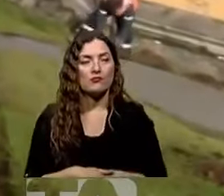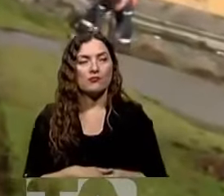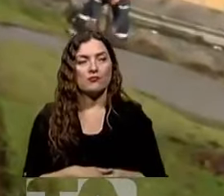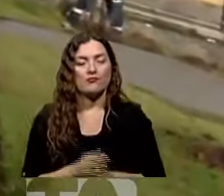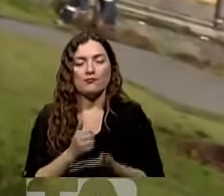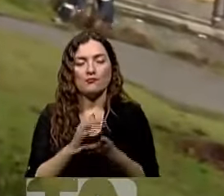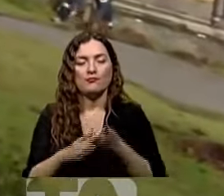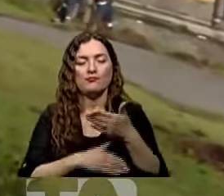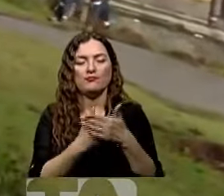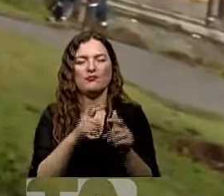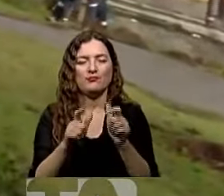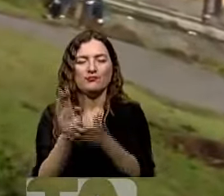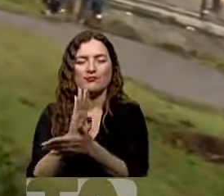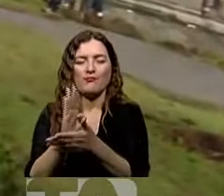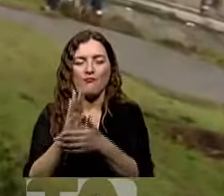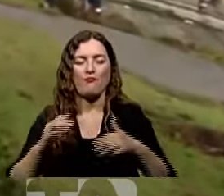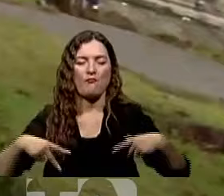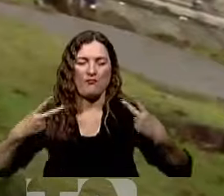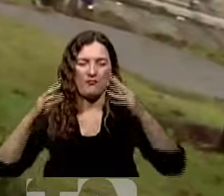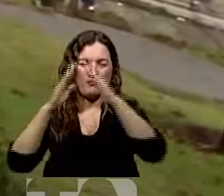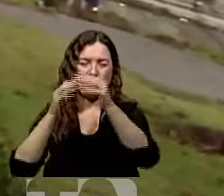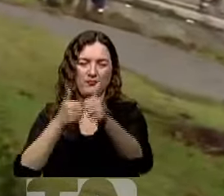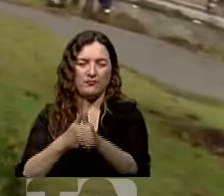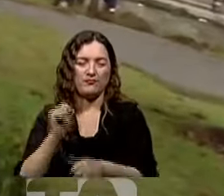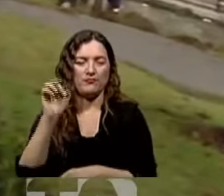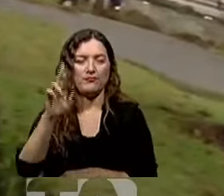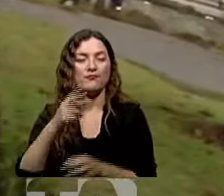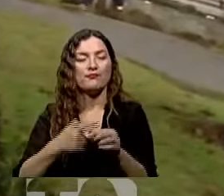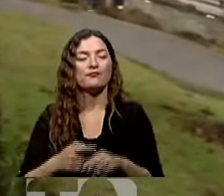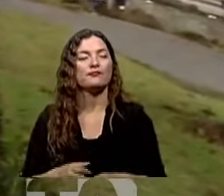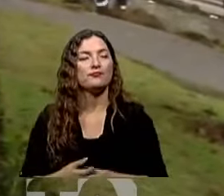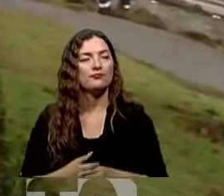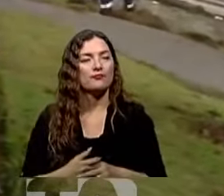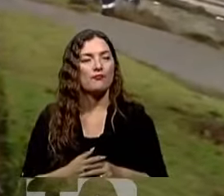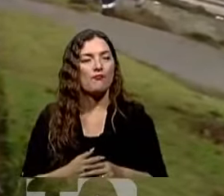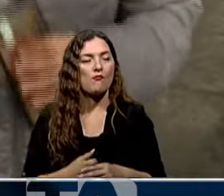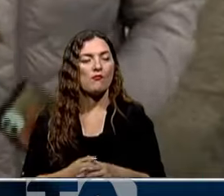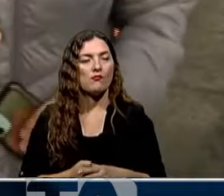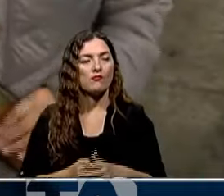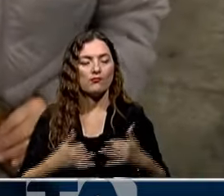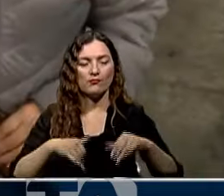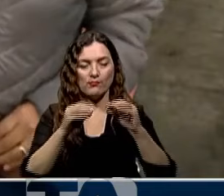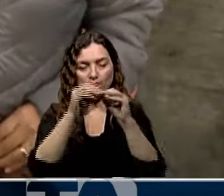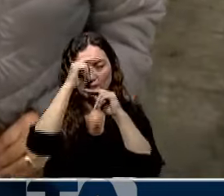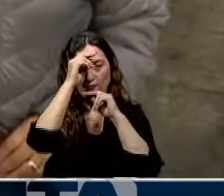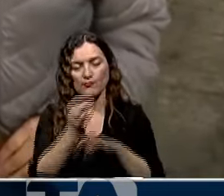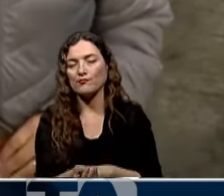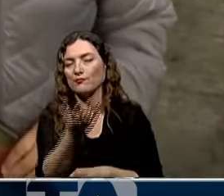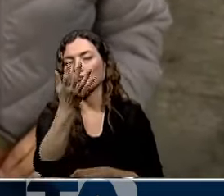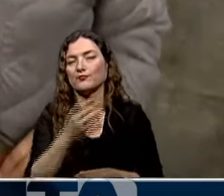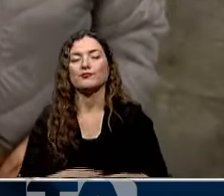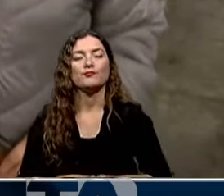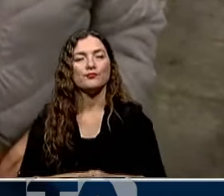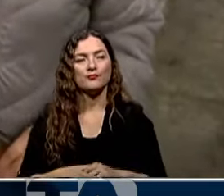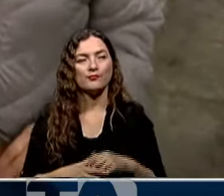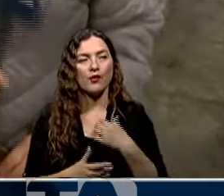beneficio también de todas aquellas personas que viven aquí en el sur de la ciudad. Con esta información regreso a estudio que nos tienen más noticias. Muy buenos